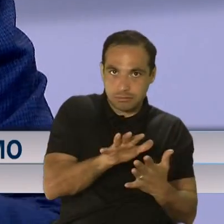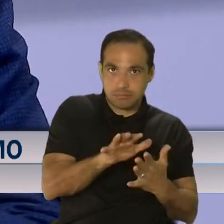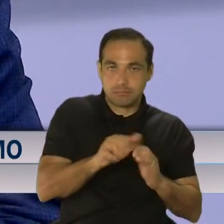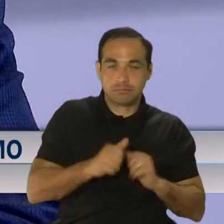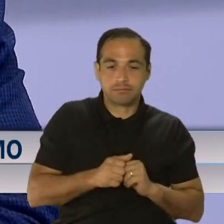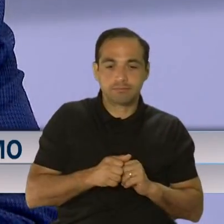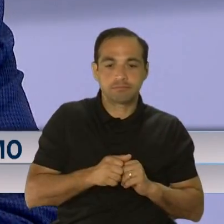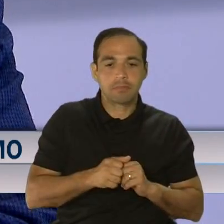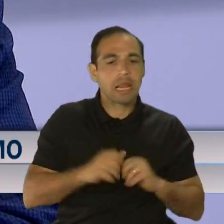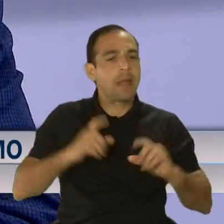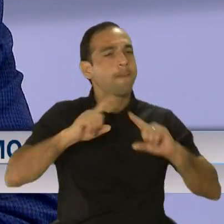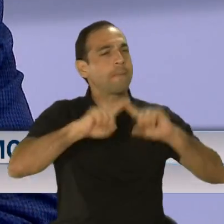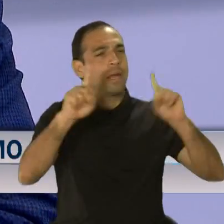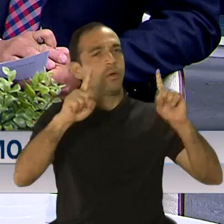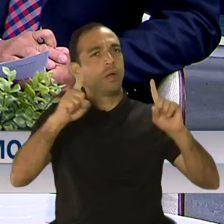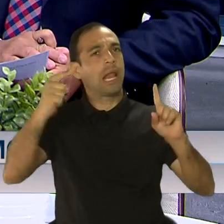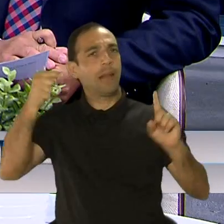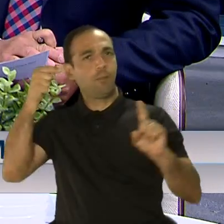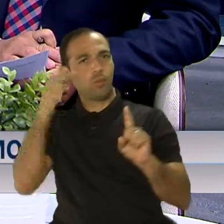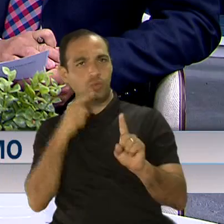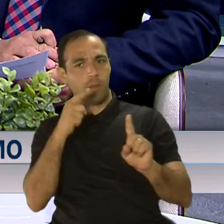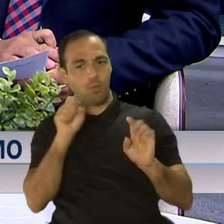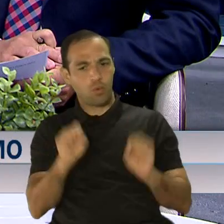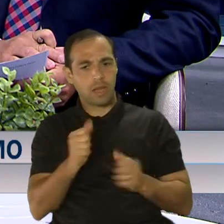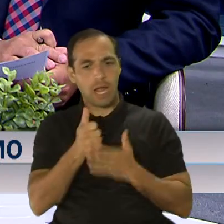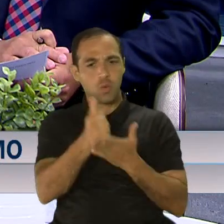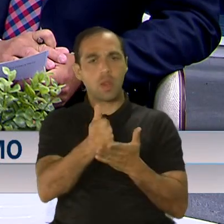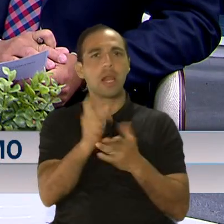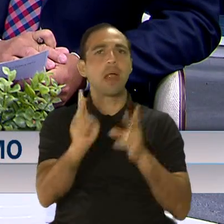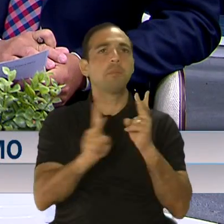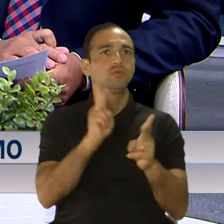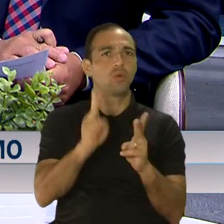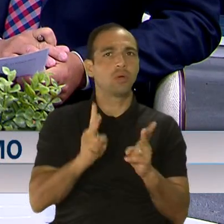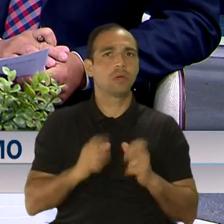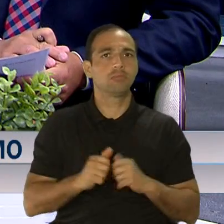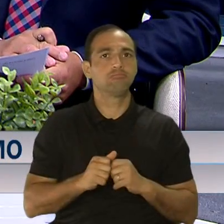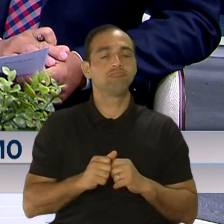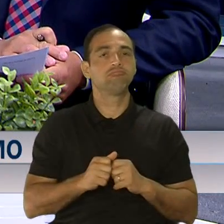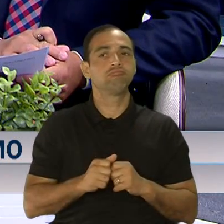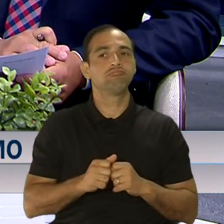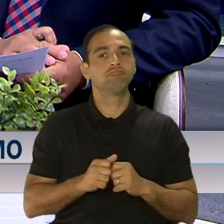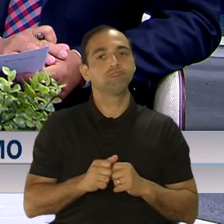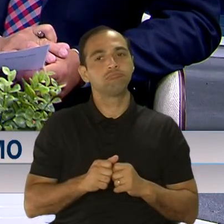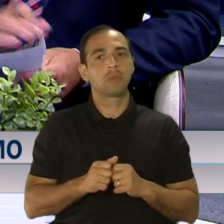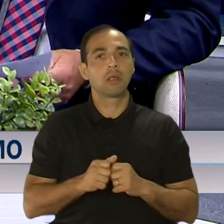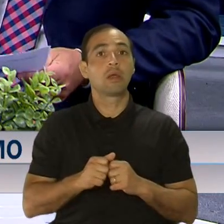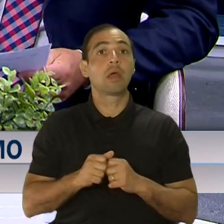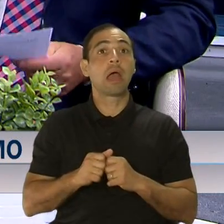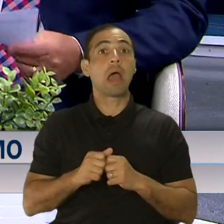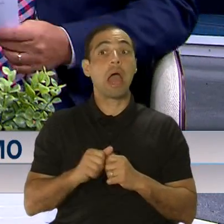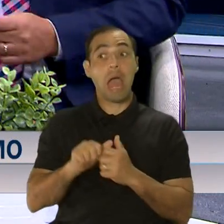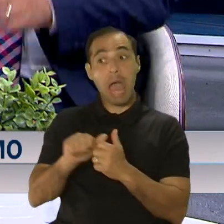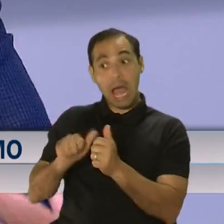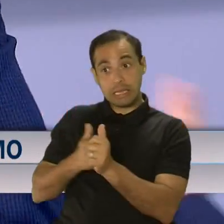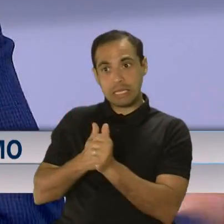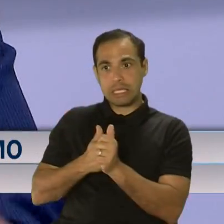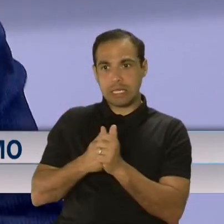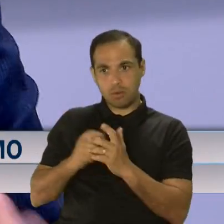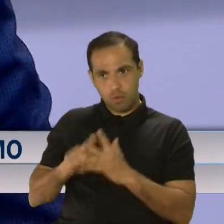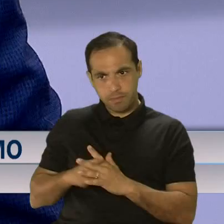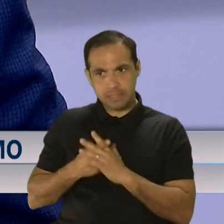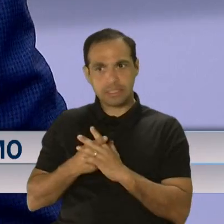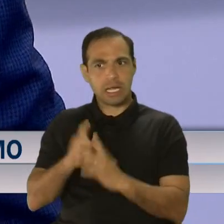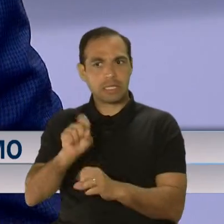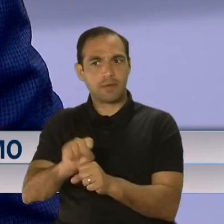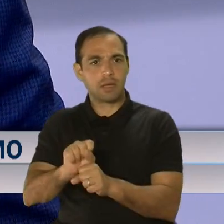poder ayudar especialmente a muchas personas establecer una base cuando están entrando en la fuerza laboral. Háblenos de esa historia porque es interesante